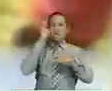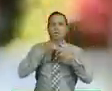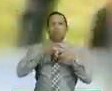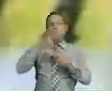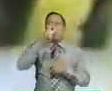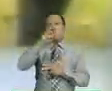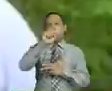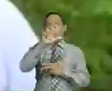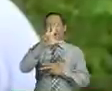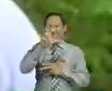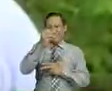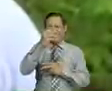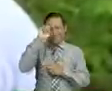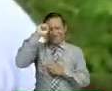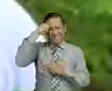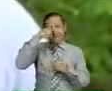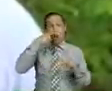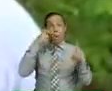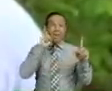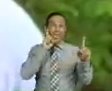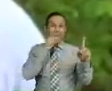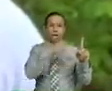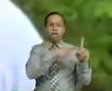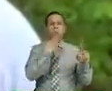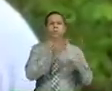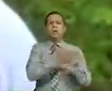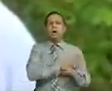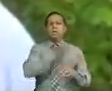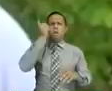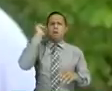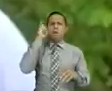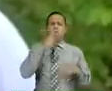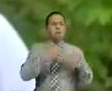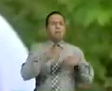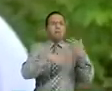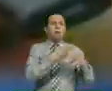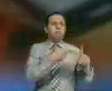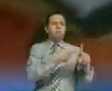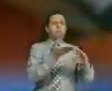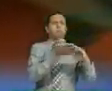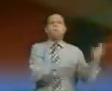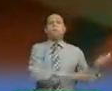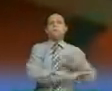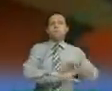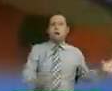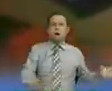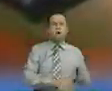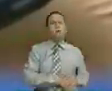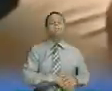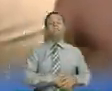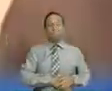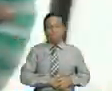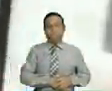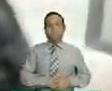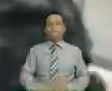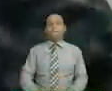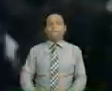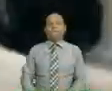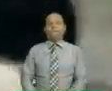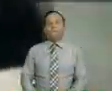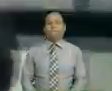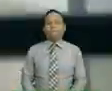fuerzas militares del vecino país y líder del grupo armado residual disidente de las FARC, informó Iván